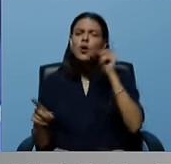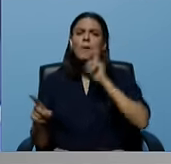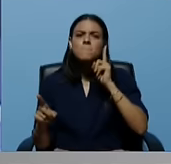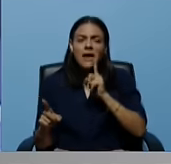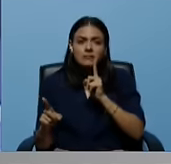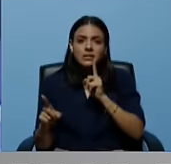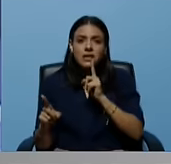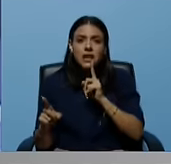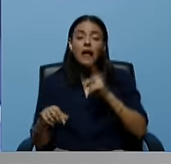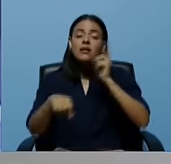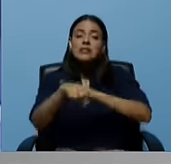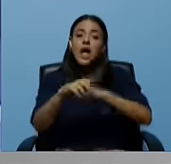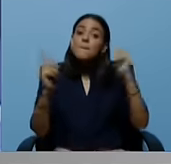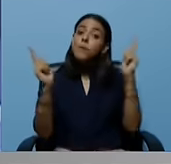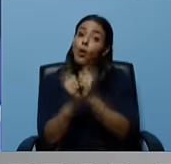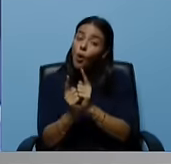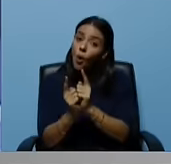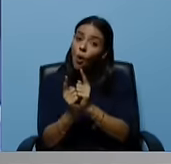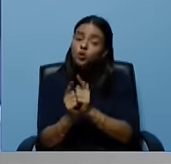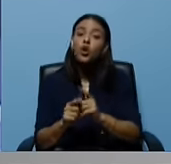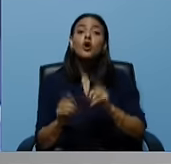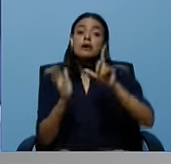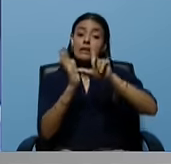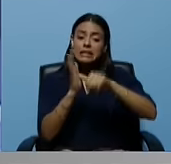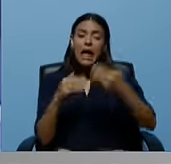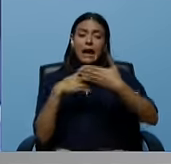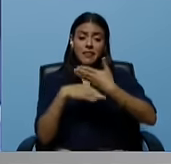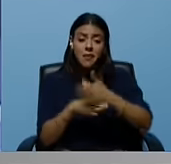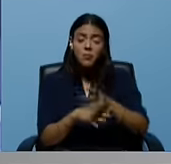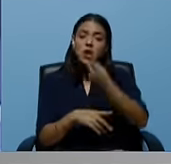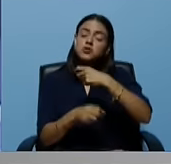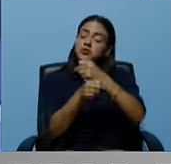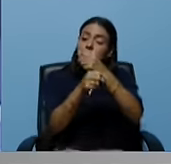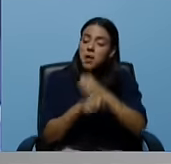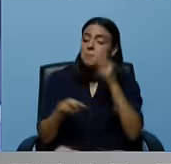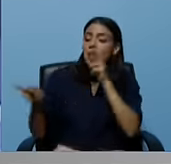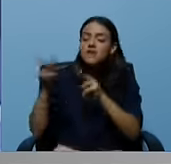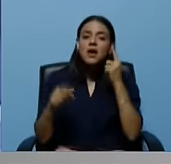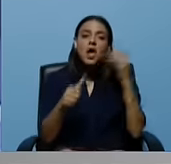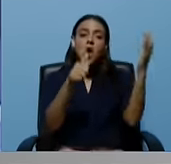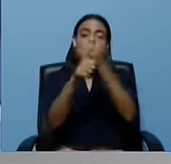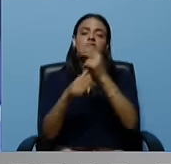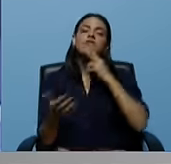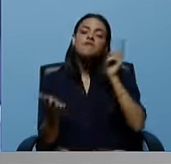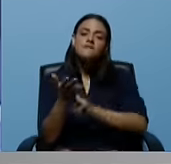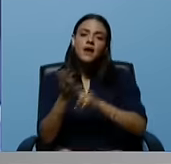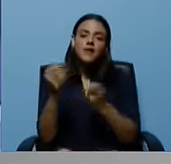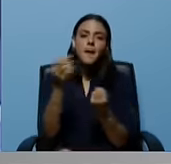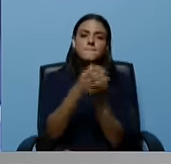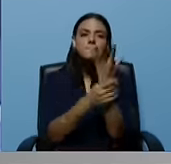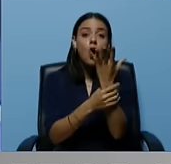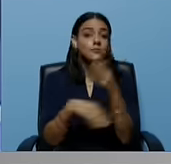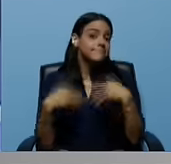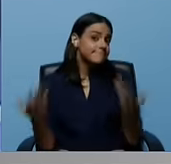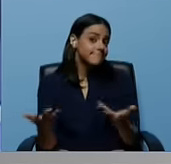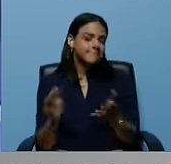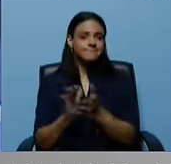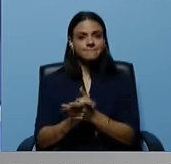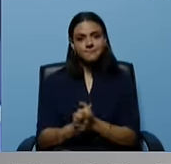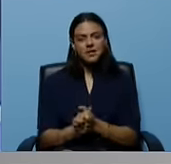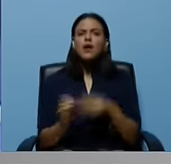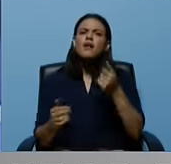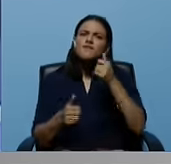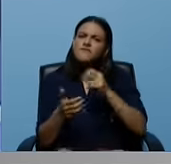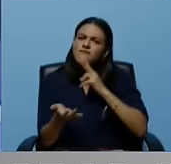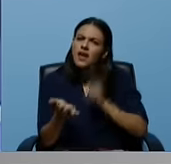tiene patas cortas y que tarde o temprano termina conociéndose la verdad. ¿Y cuál es la